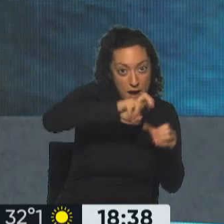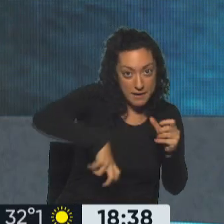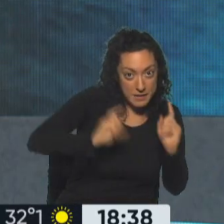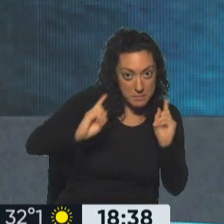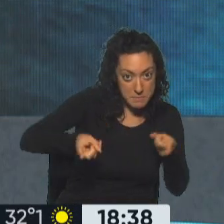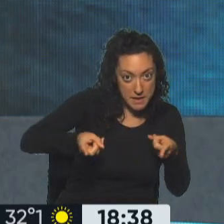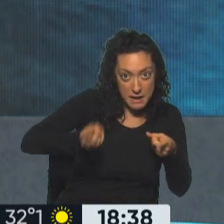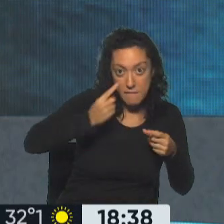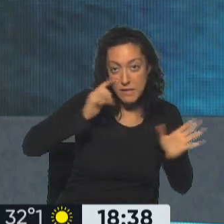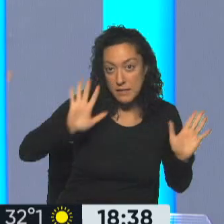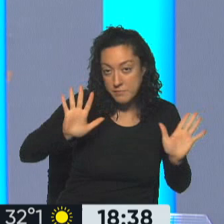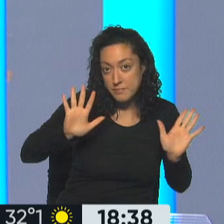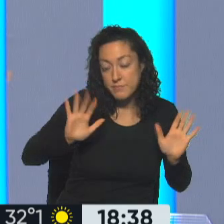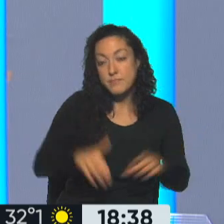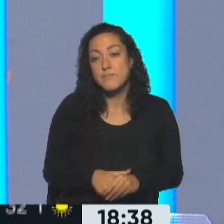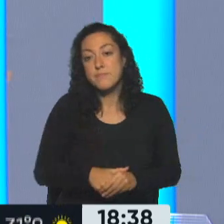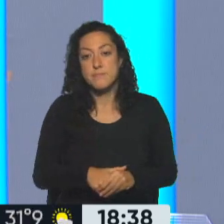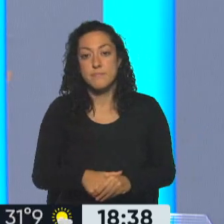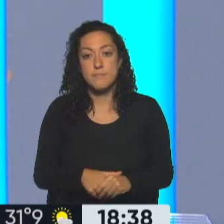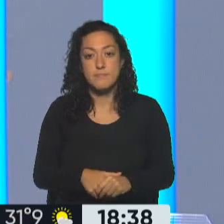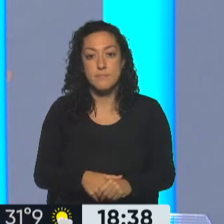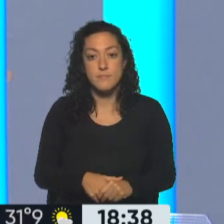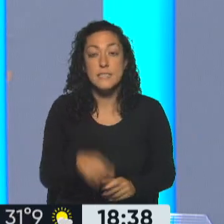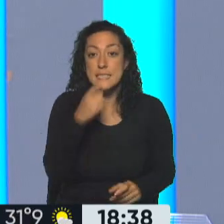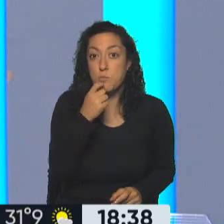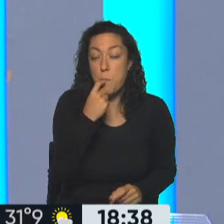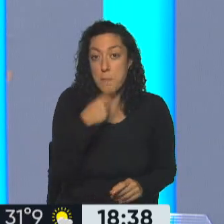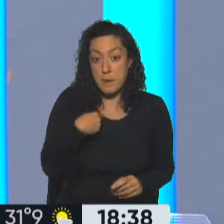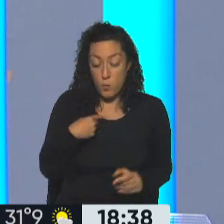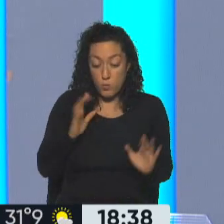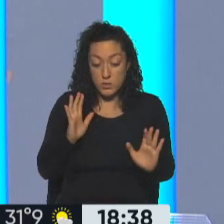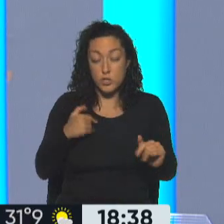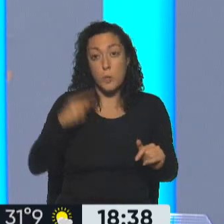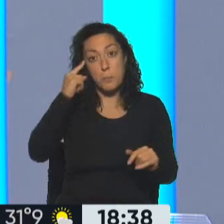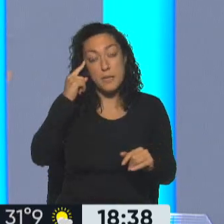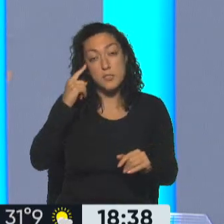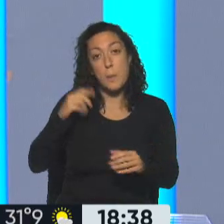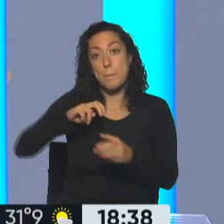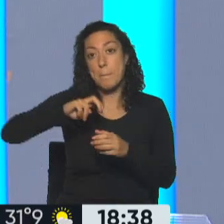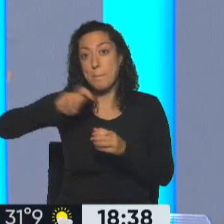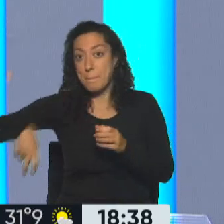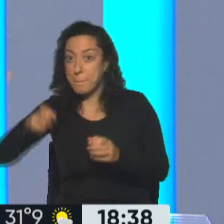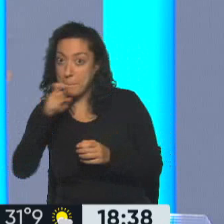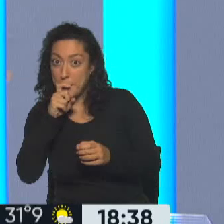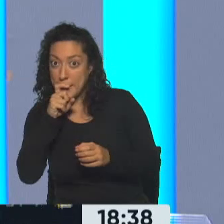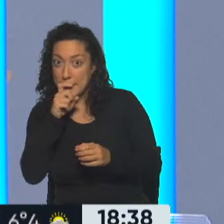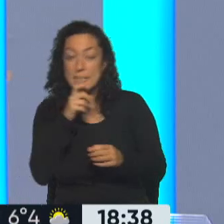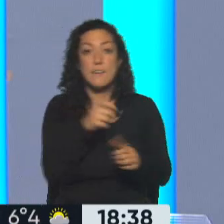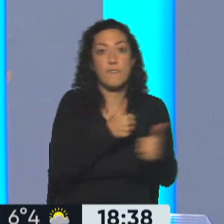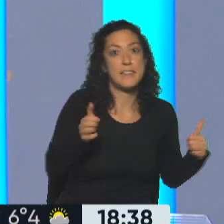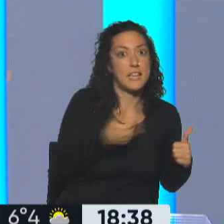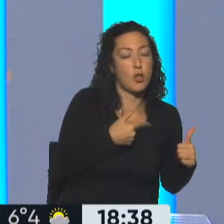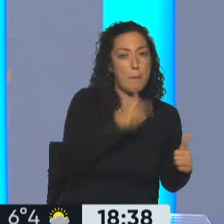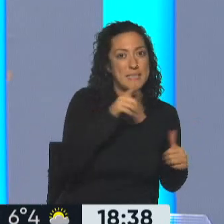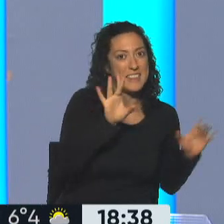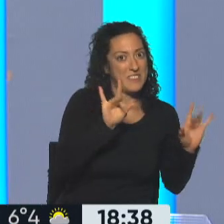bajarse de la intención Bueno yo o sea si vos me preguntas a mí Yo creo que el corrimiento de macri representa una dificultad para el frente de